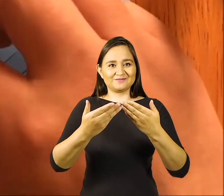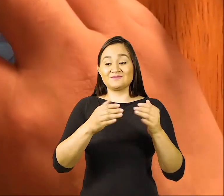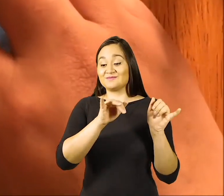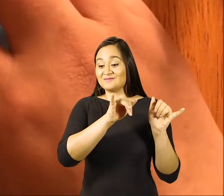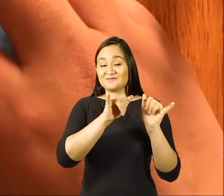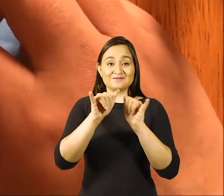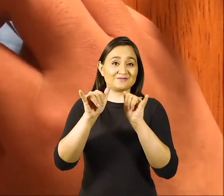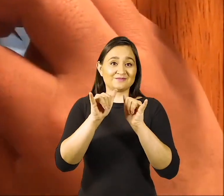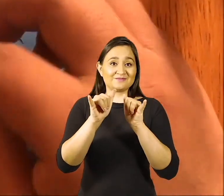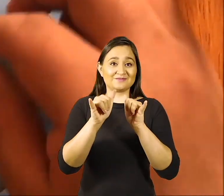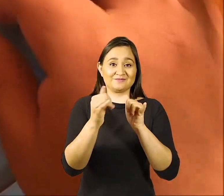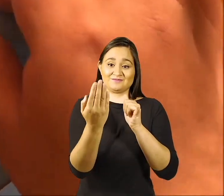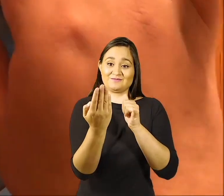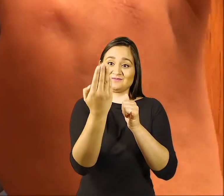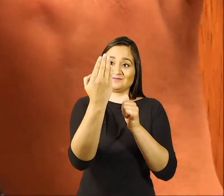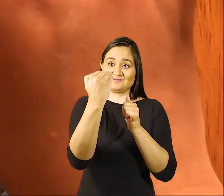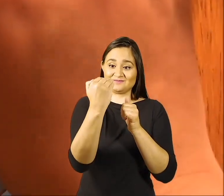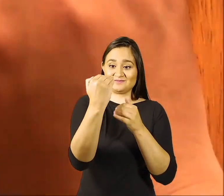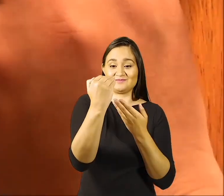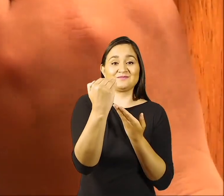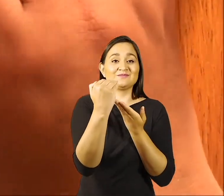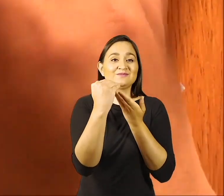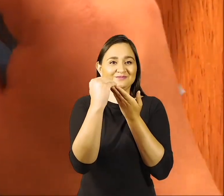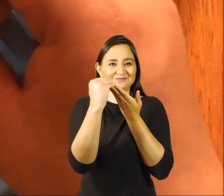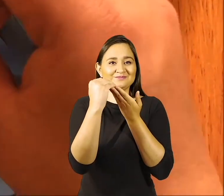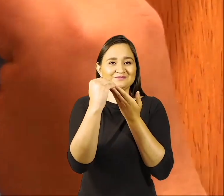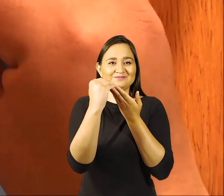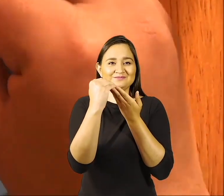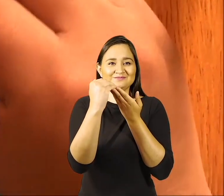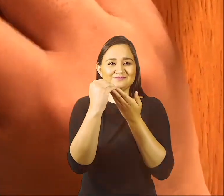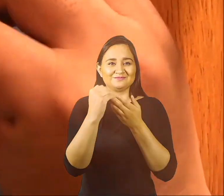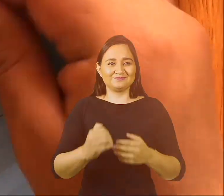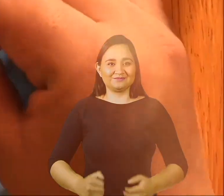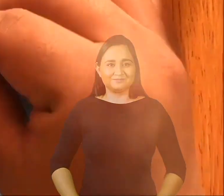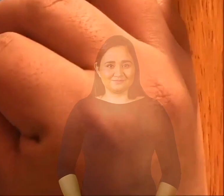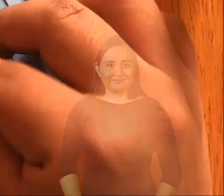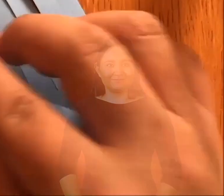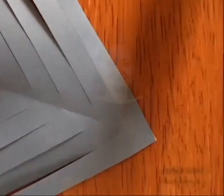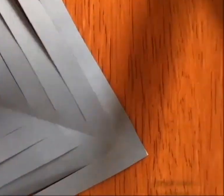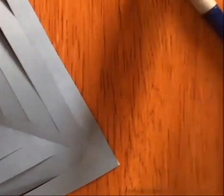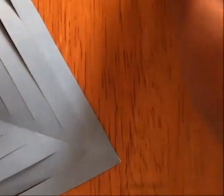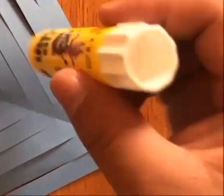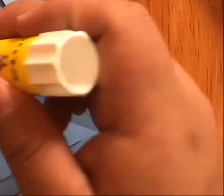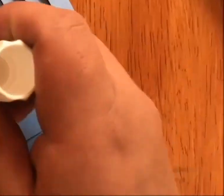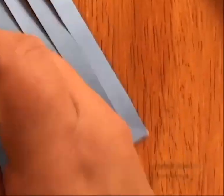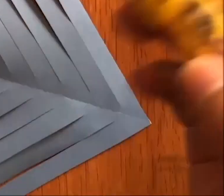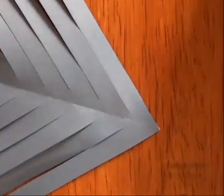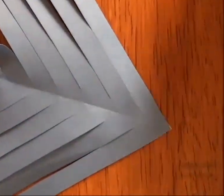y pegamos las siguientes puntas.